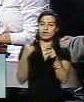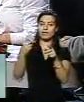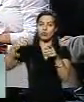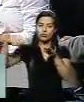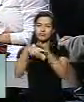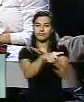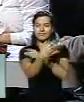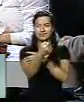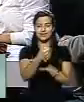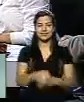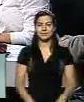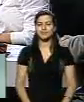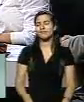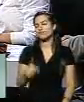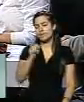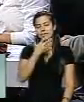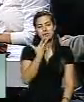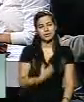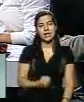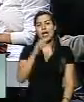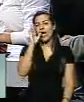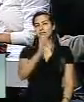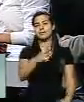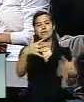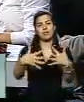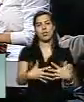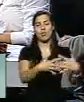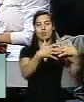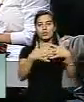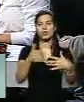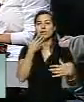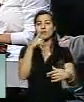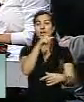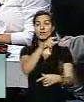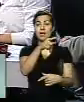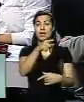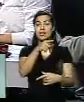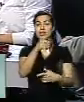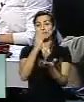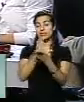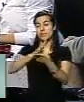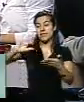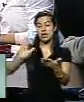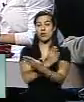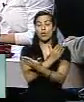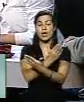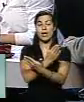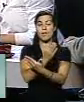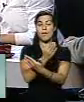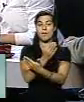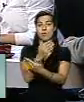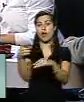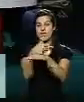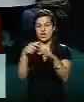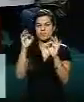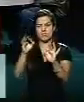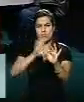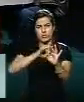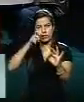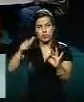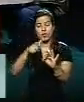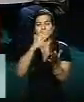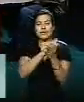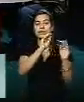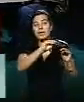esquema que utilizan mucho los Estados Unidos. Cada vez que se derroca un gobierno popular, llevar a los medios de comunicación social y llevar